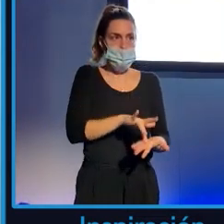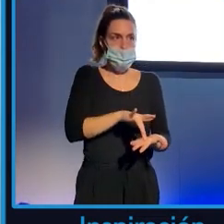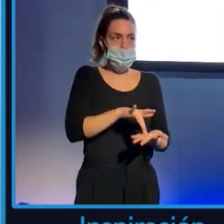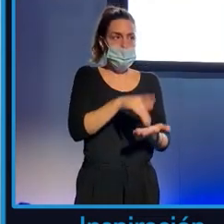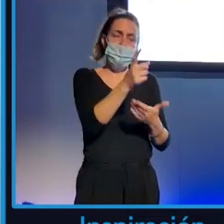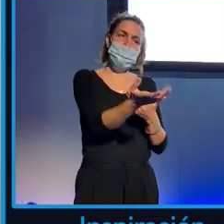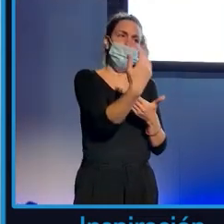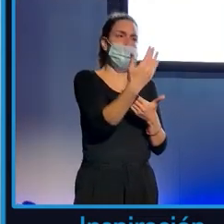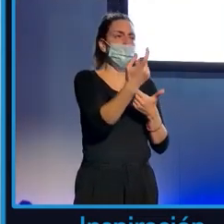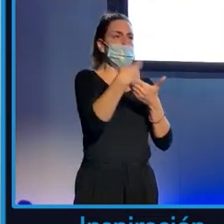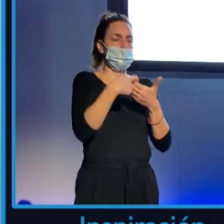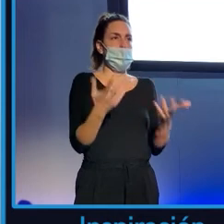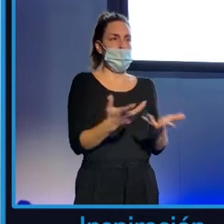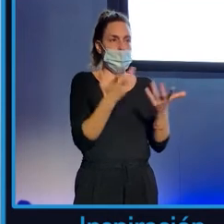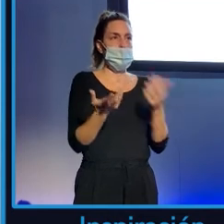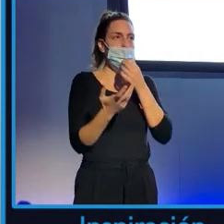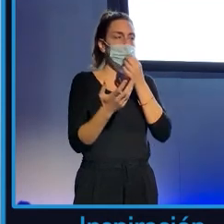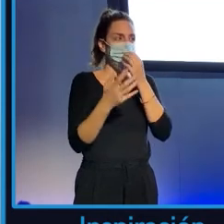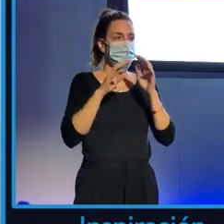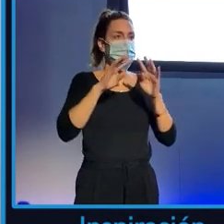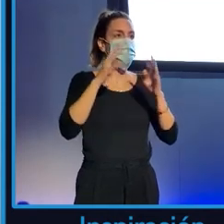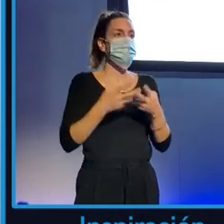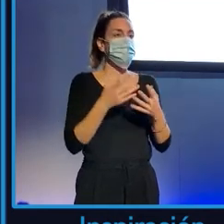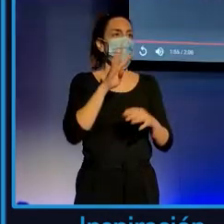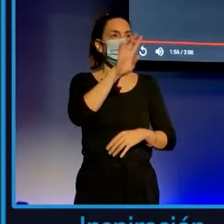ella industria 4.0